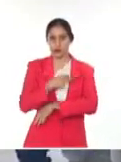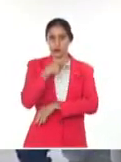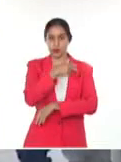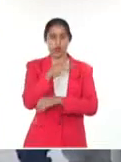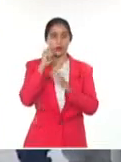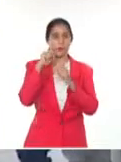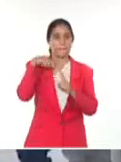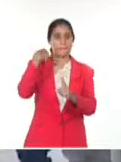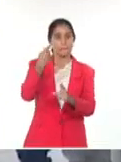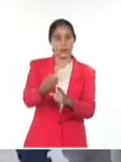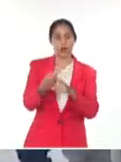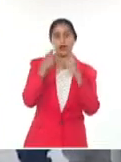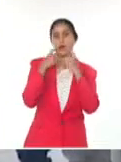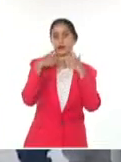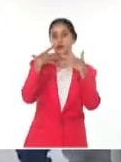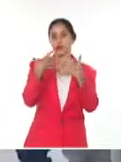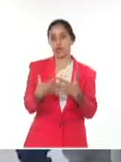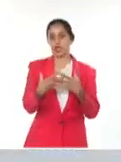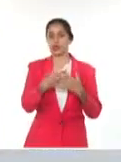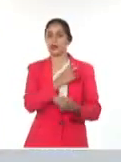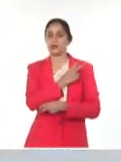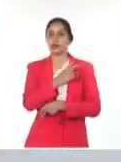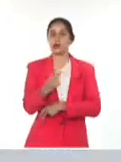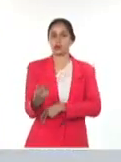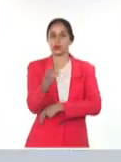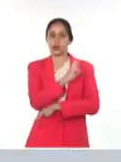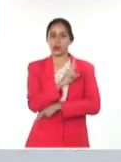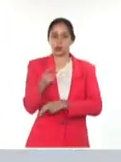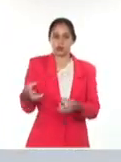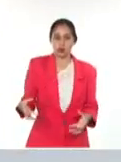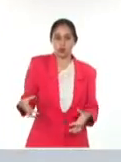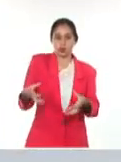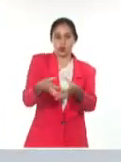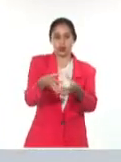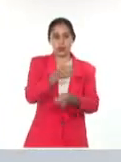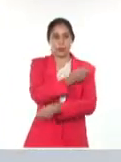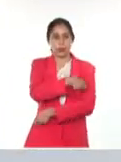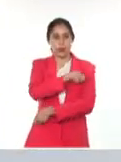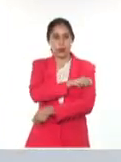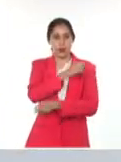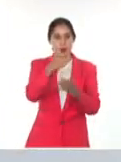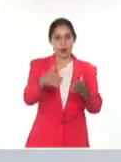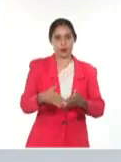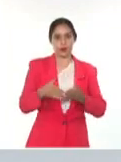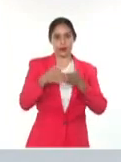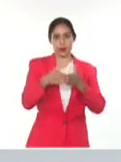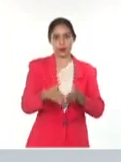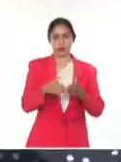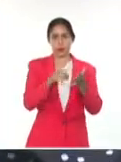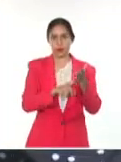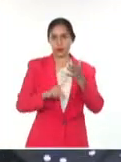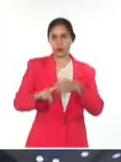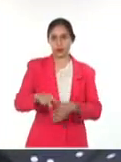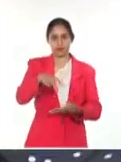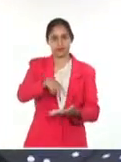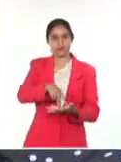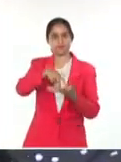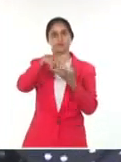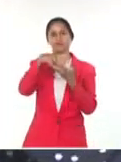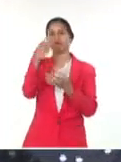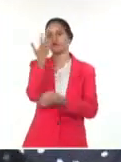combatientes de la Revolución y una representación del pueblo granm Guillermo Calixto González premio Nacional de